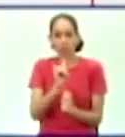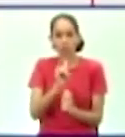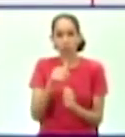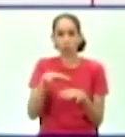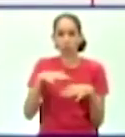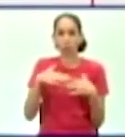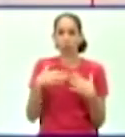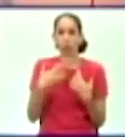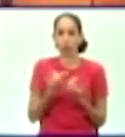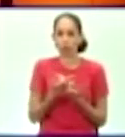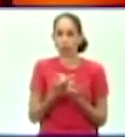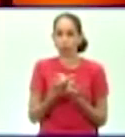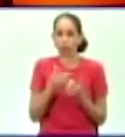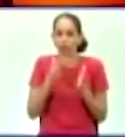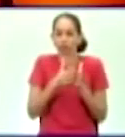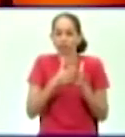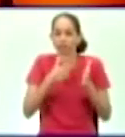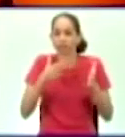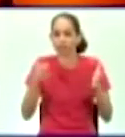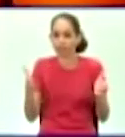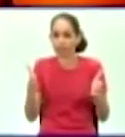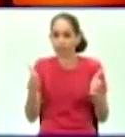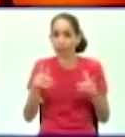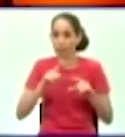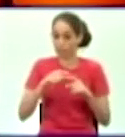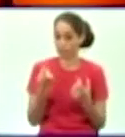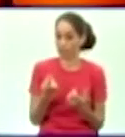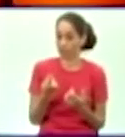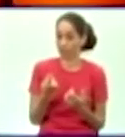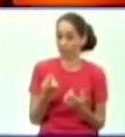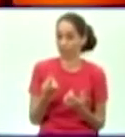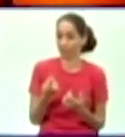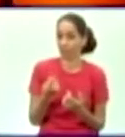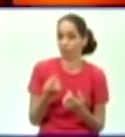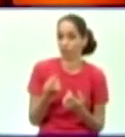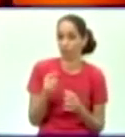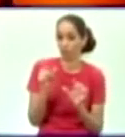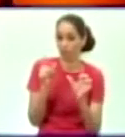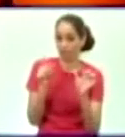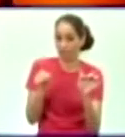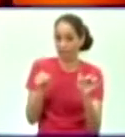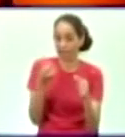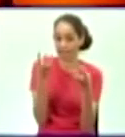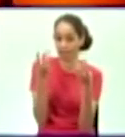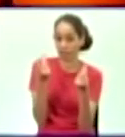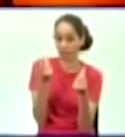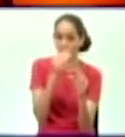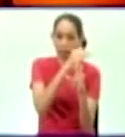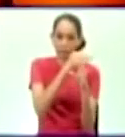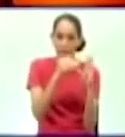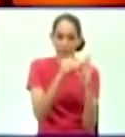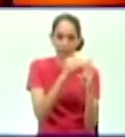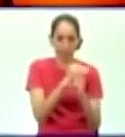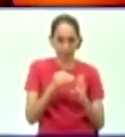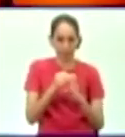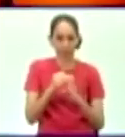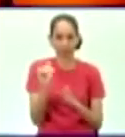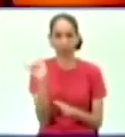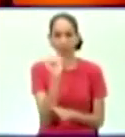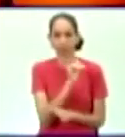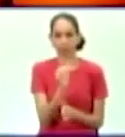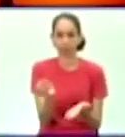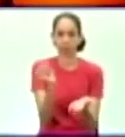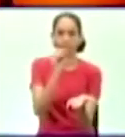vez su amplitud va a ser la mitad del ángulo central, siempre que estén inscritos sobre el